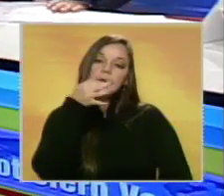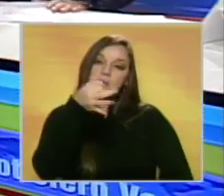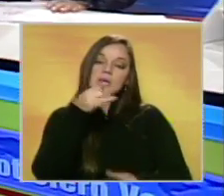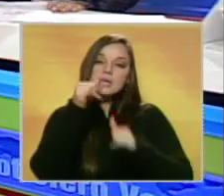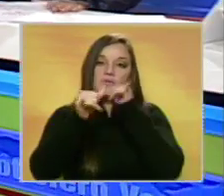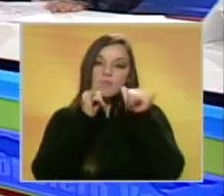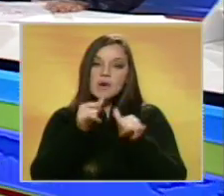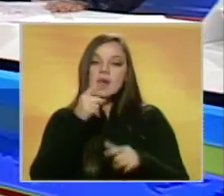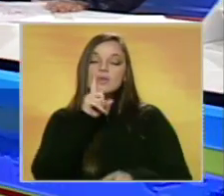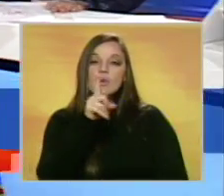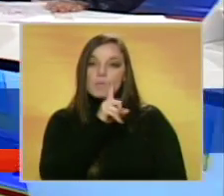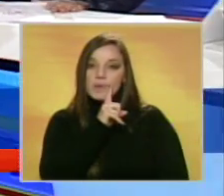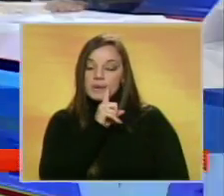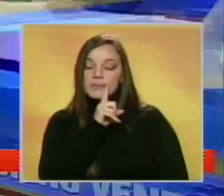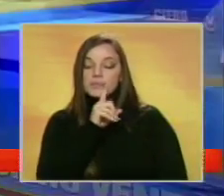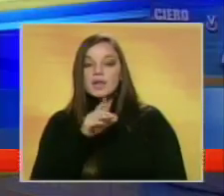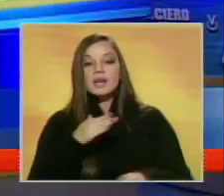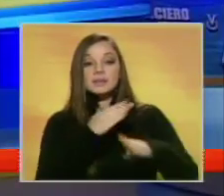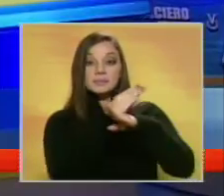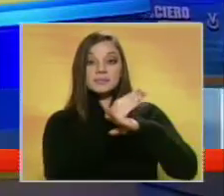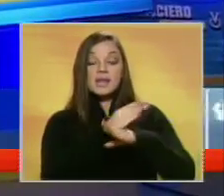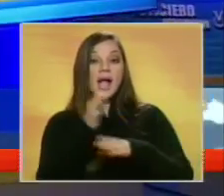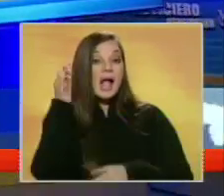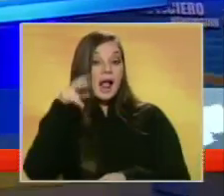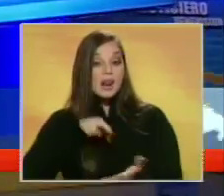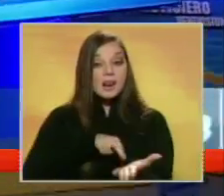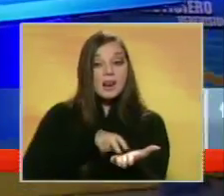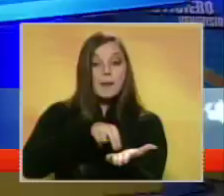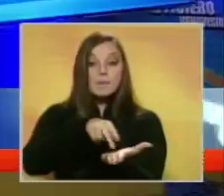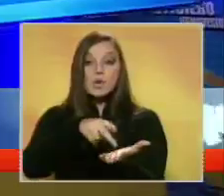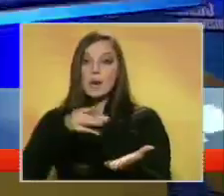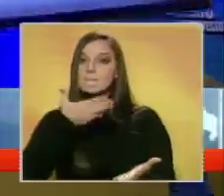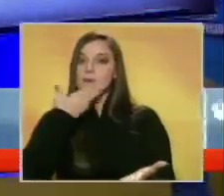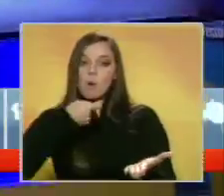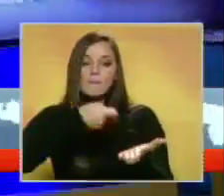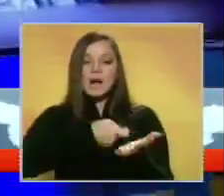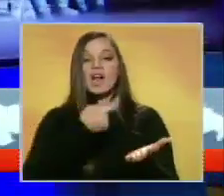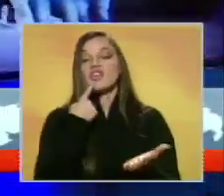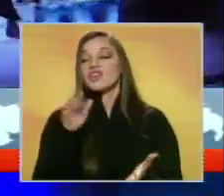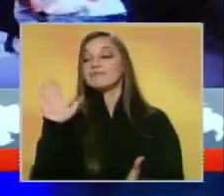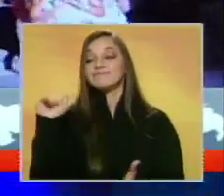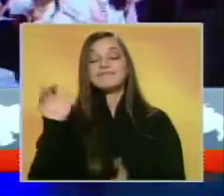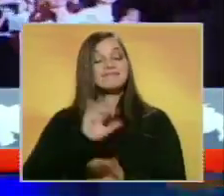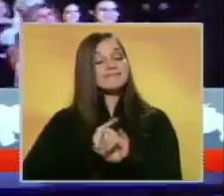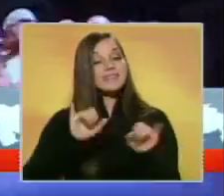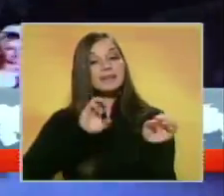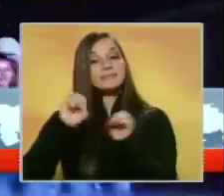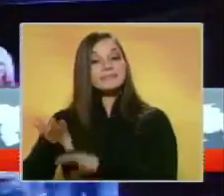Amigos, otra pausa y en minutos. La modelo mejor pagada del mundo dijo adiós en